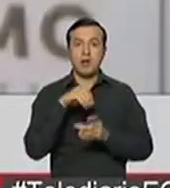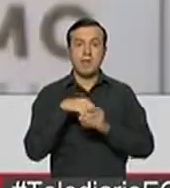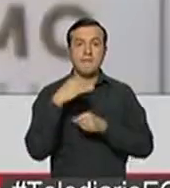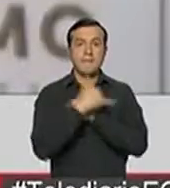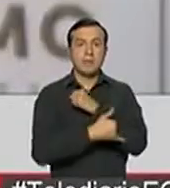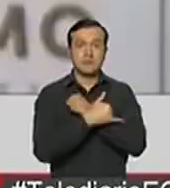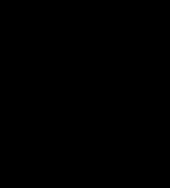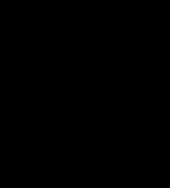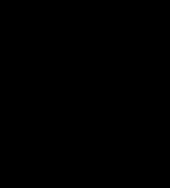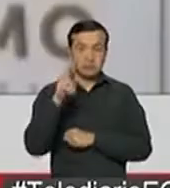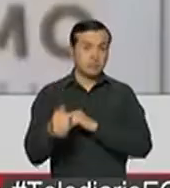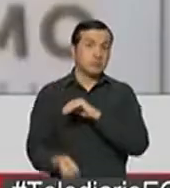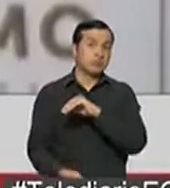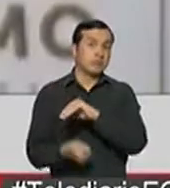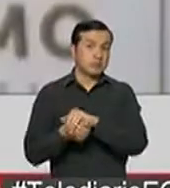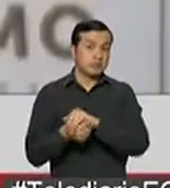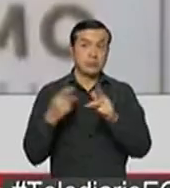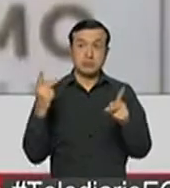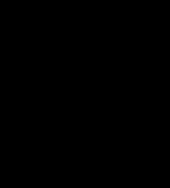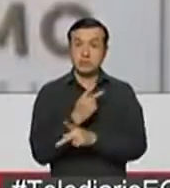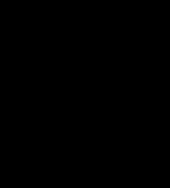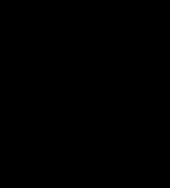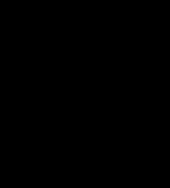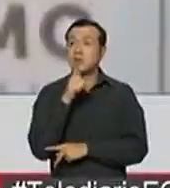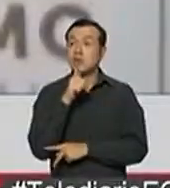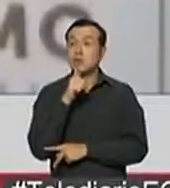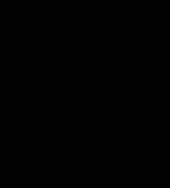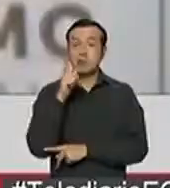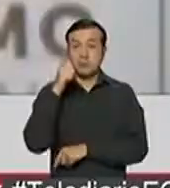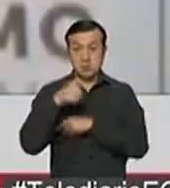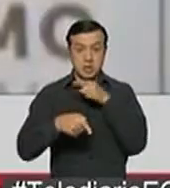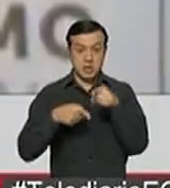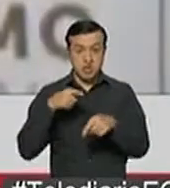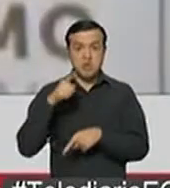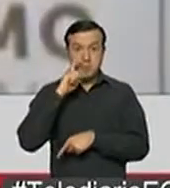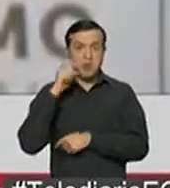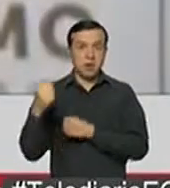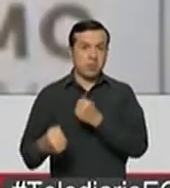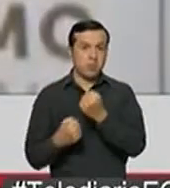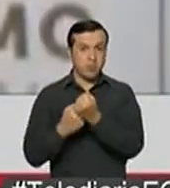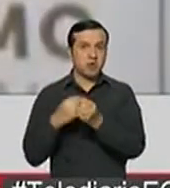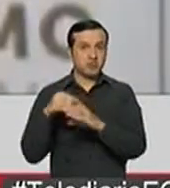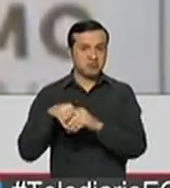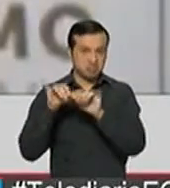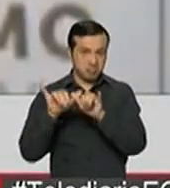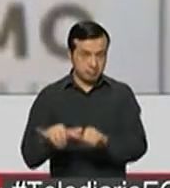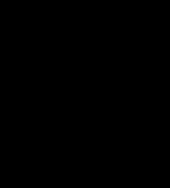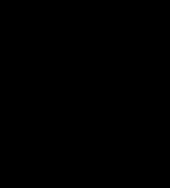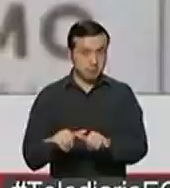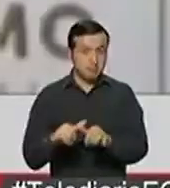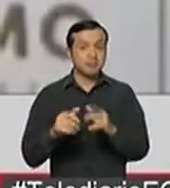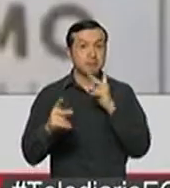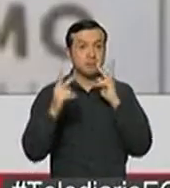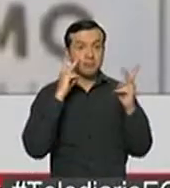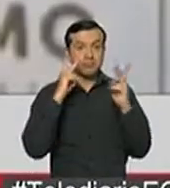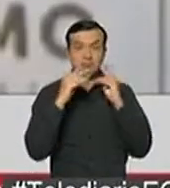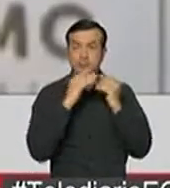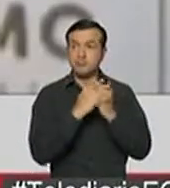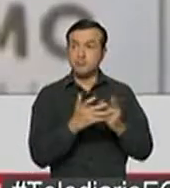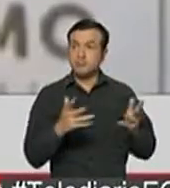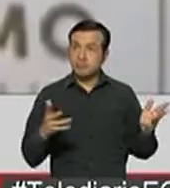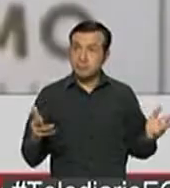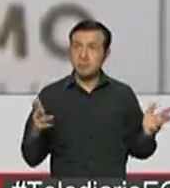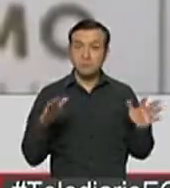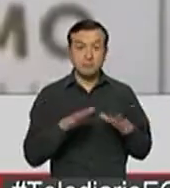Venezuela, y la connivencia de la dictadura de Nicolás Maduro. Hemos visto también